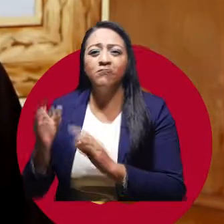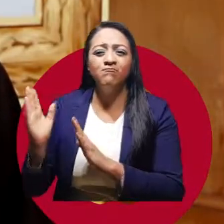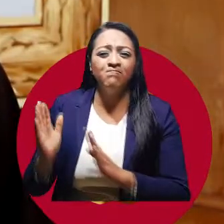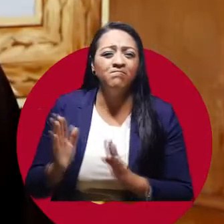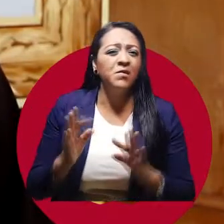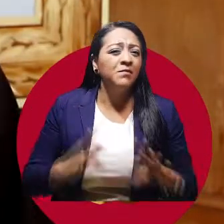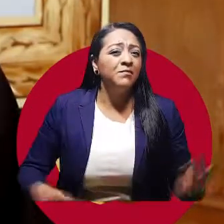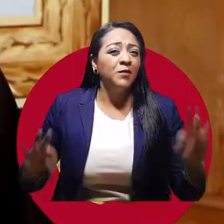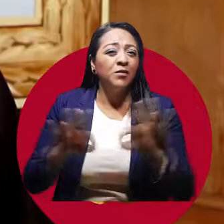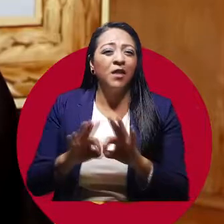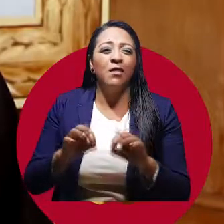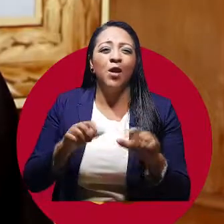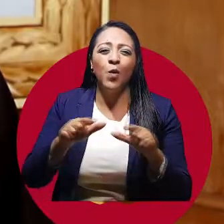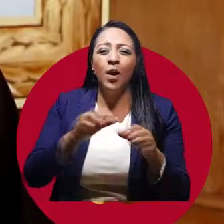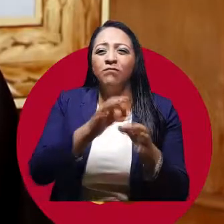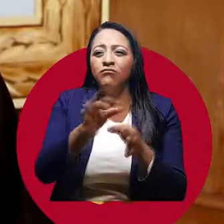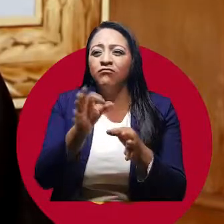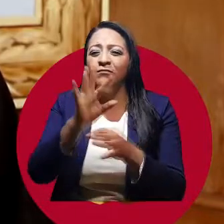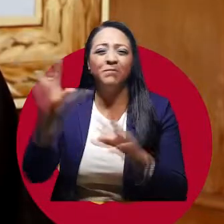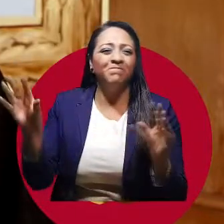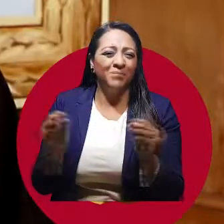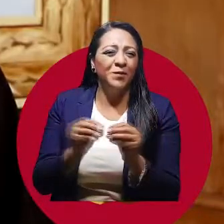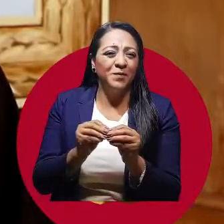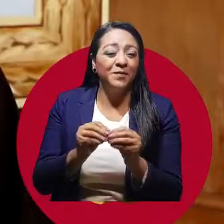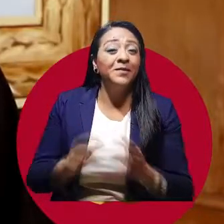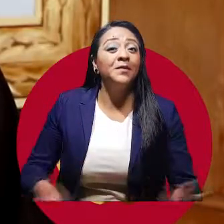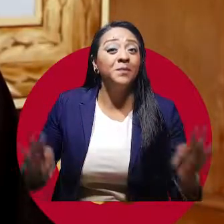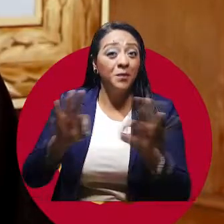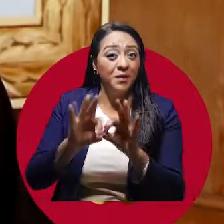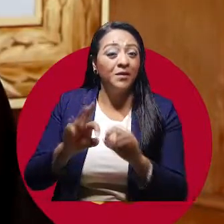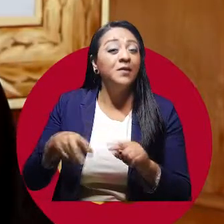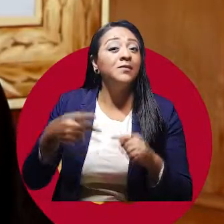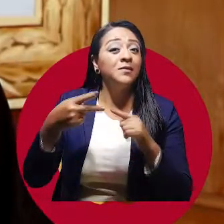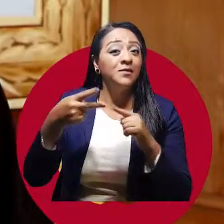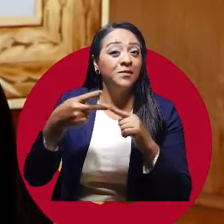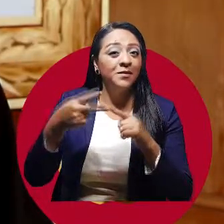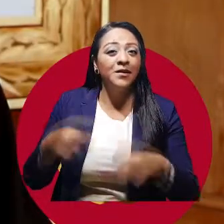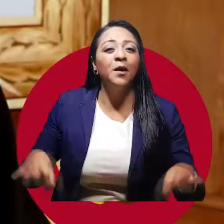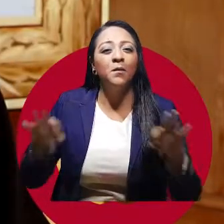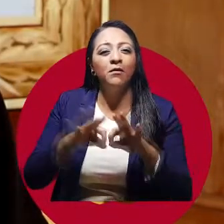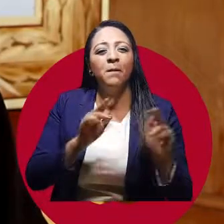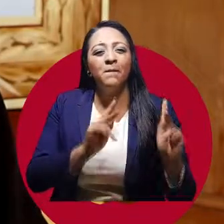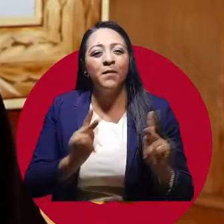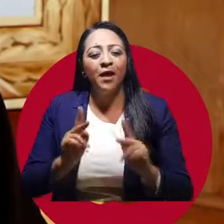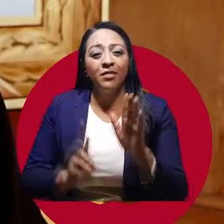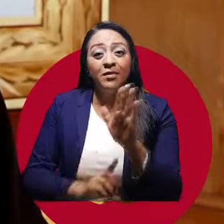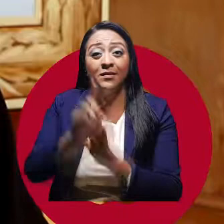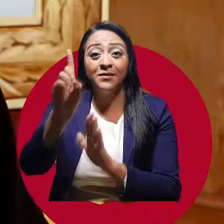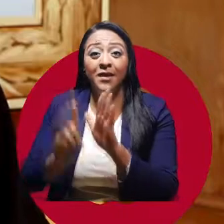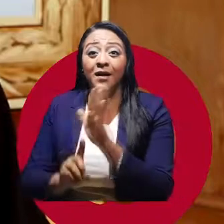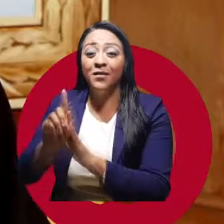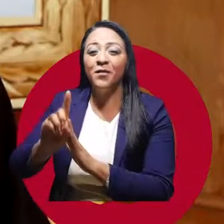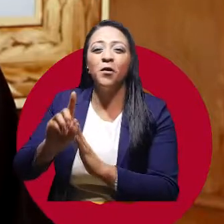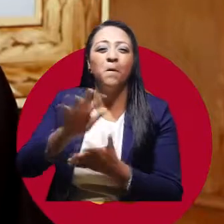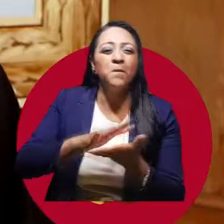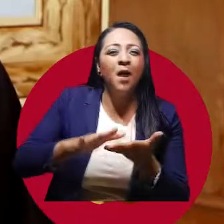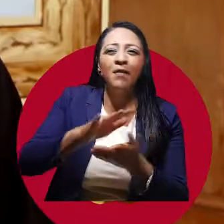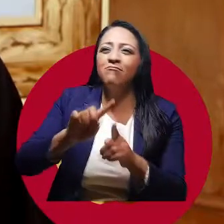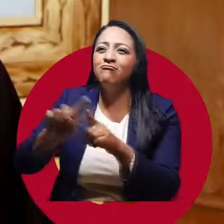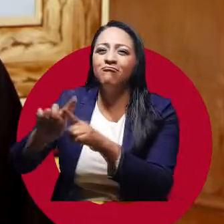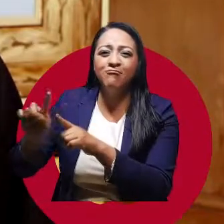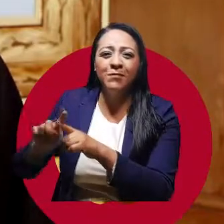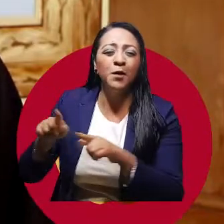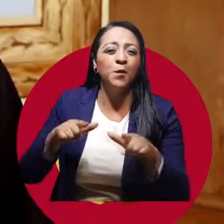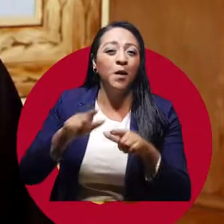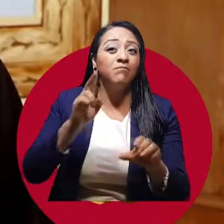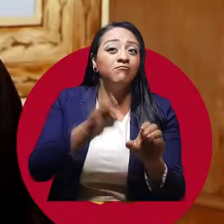fortalecimiento organizativo en cada sector. En segundo lugar, retomar el tema de los planes de desarrollo de cada uno de los barrios de